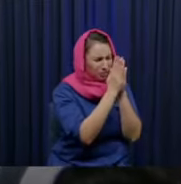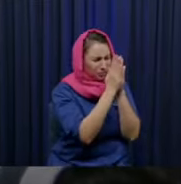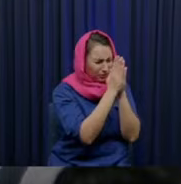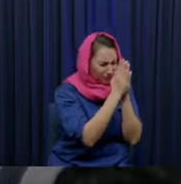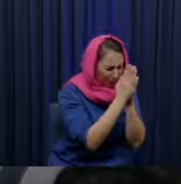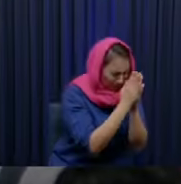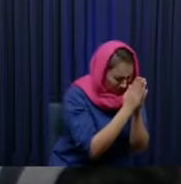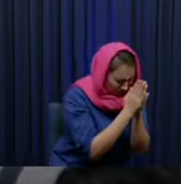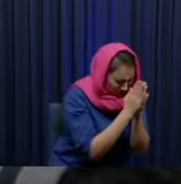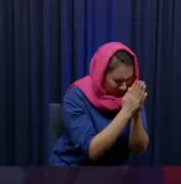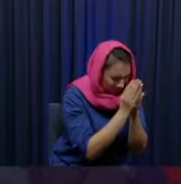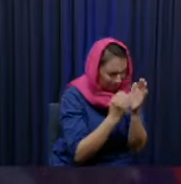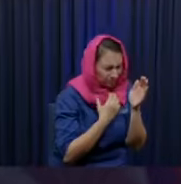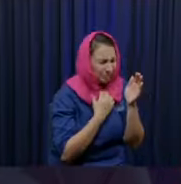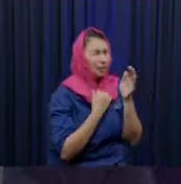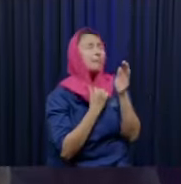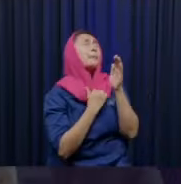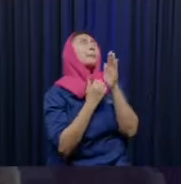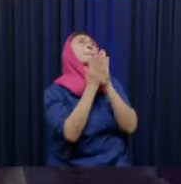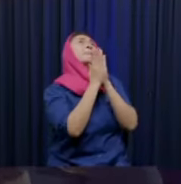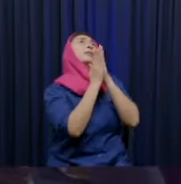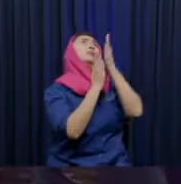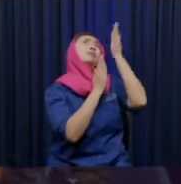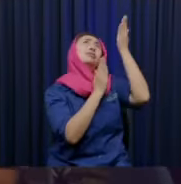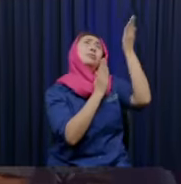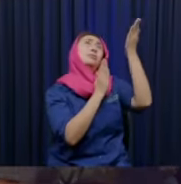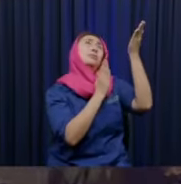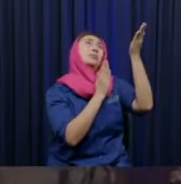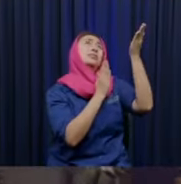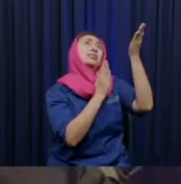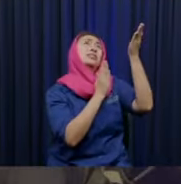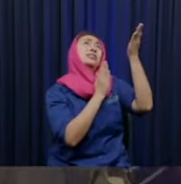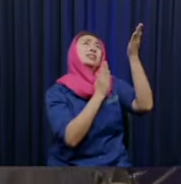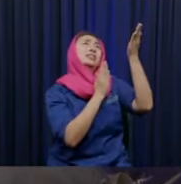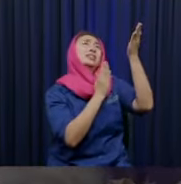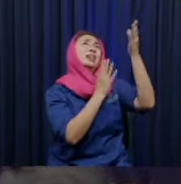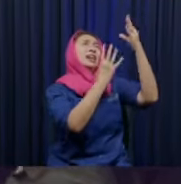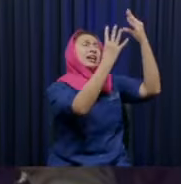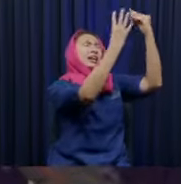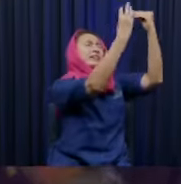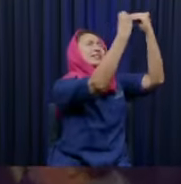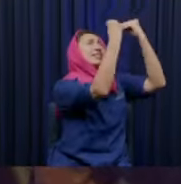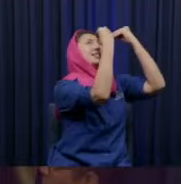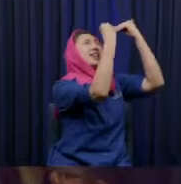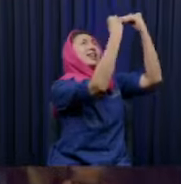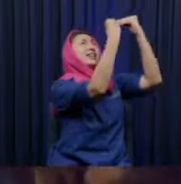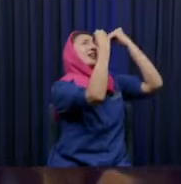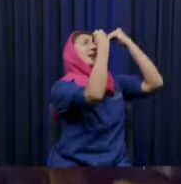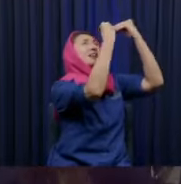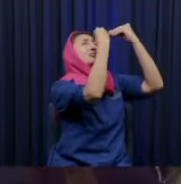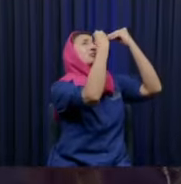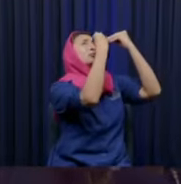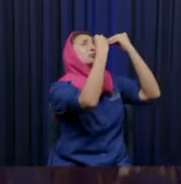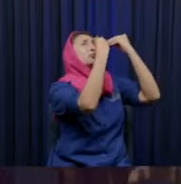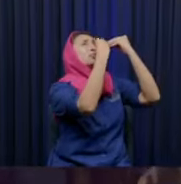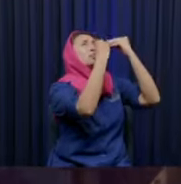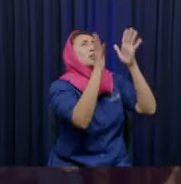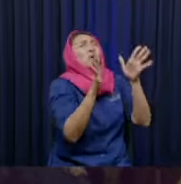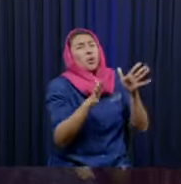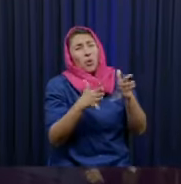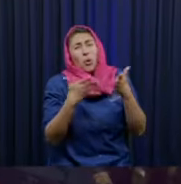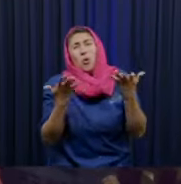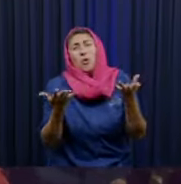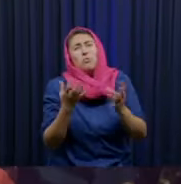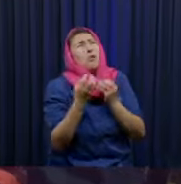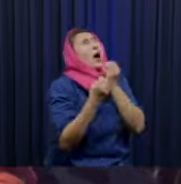que brotan desde el santuario, que impactan nuestro espíritu, nuestra alma, y que